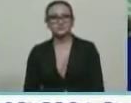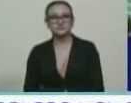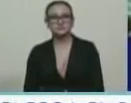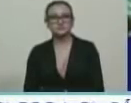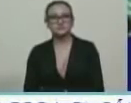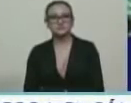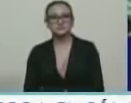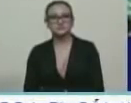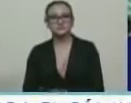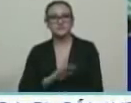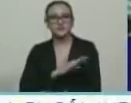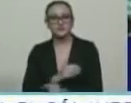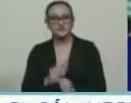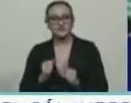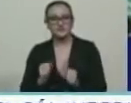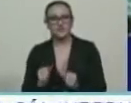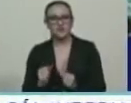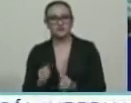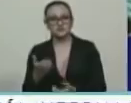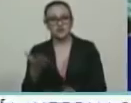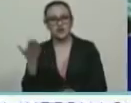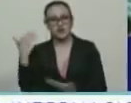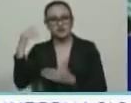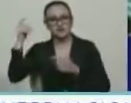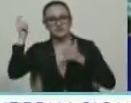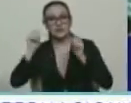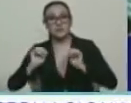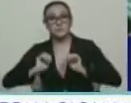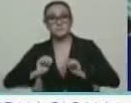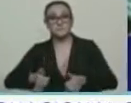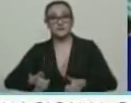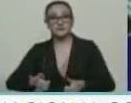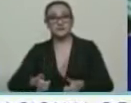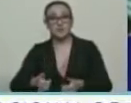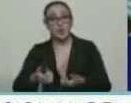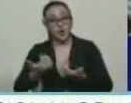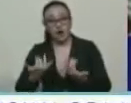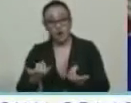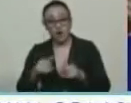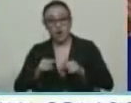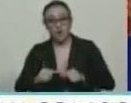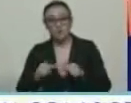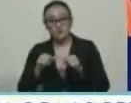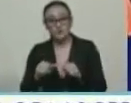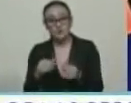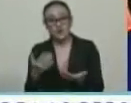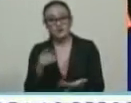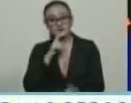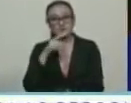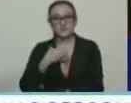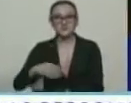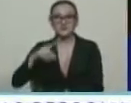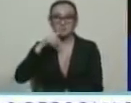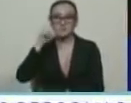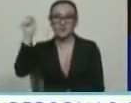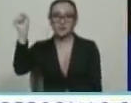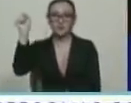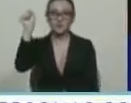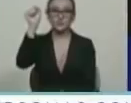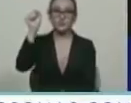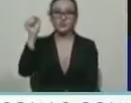La fuerza que el señor Chávez empezó y que continúa mi amigo Maduro, esta